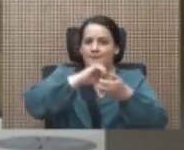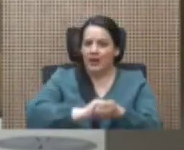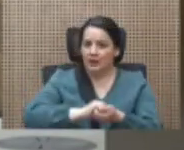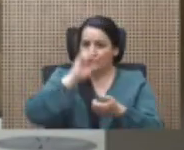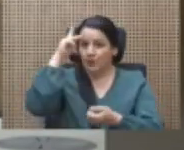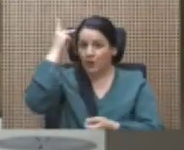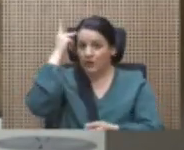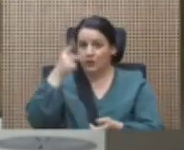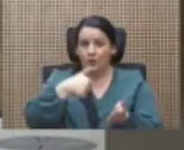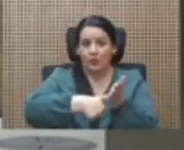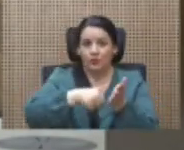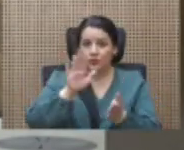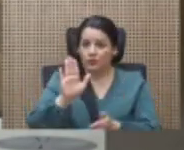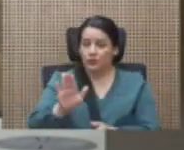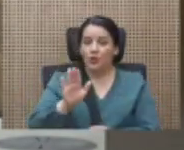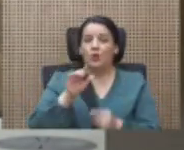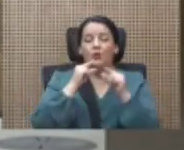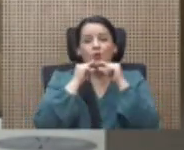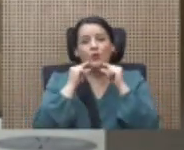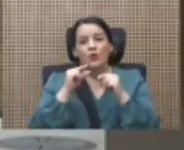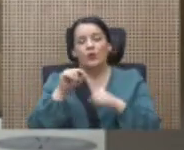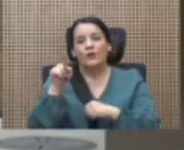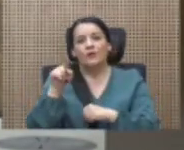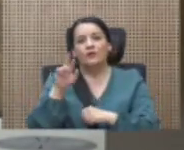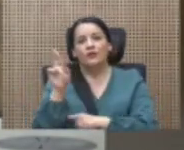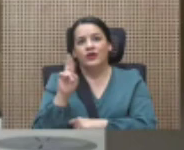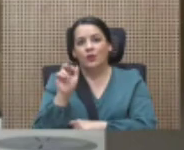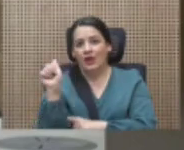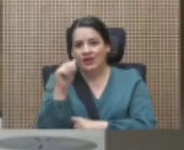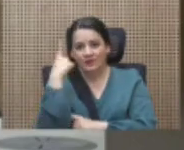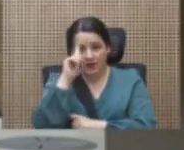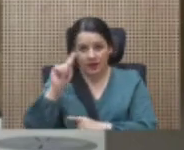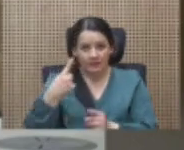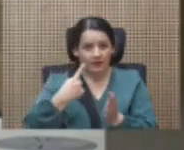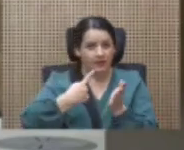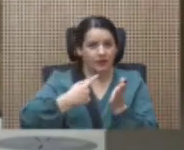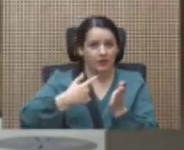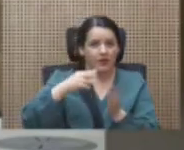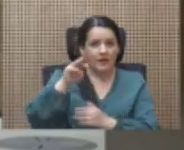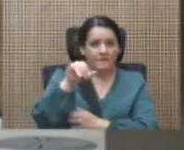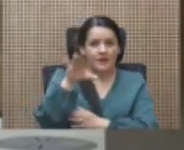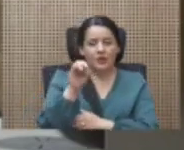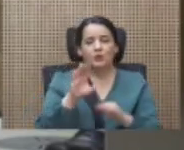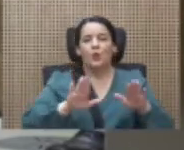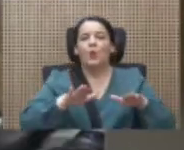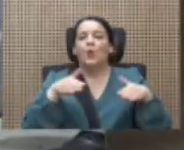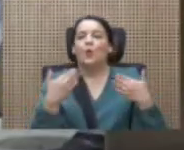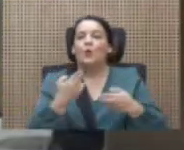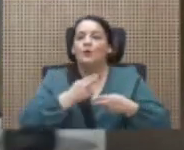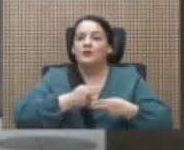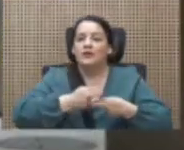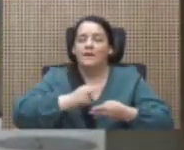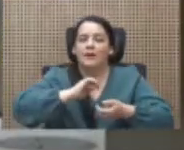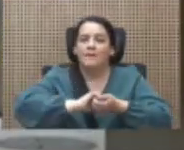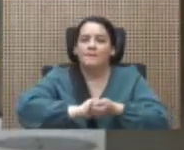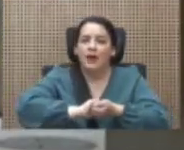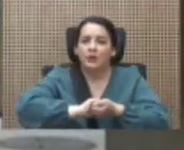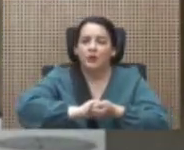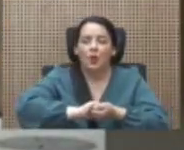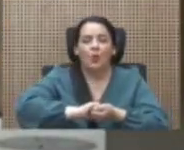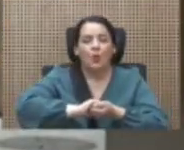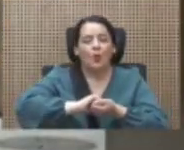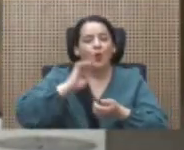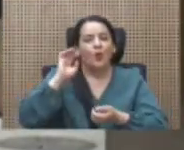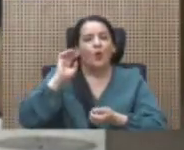por los votos suyos Don Rodrigo Arias para el primero de mayo cómo se llama este pacto político el pacto